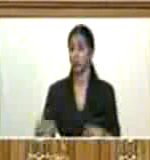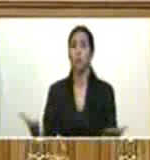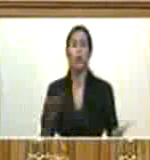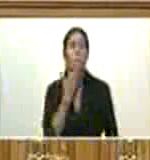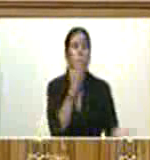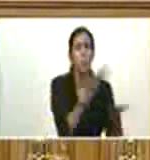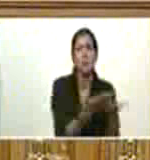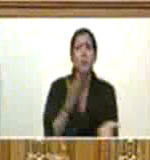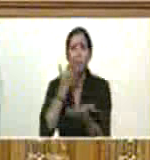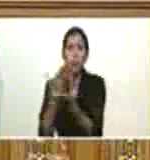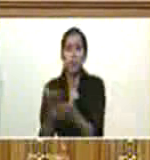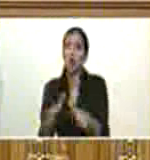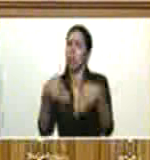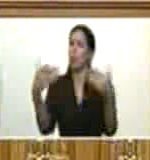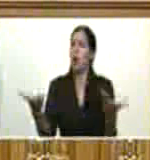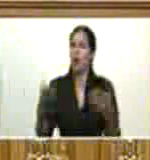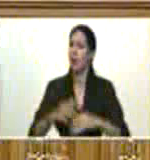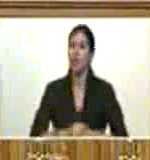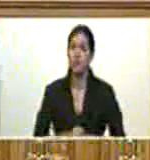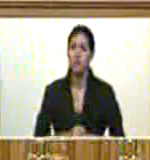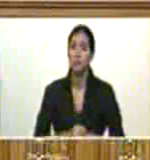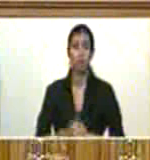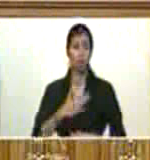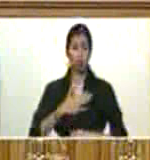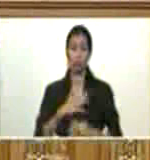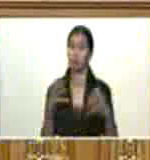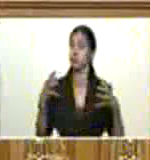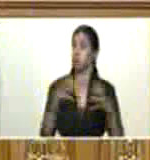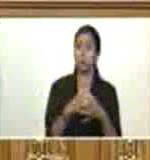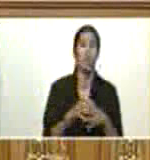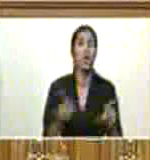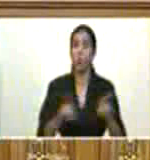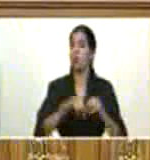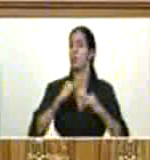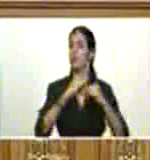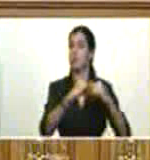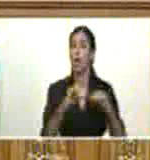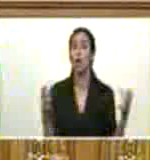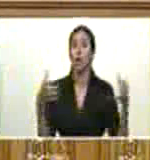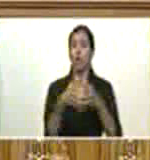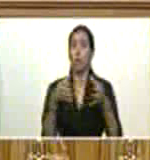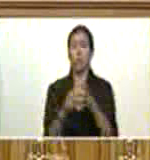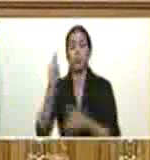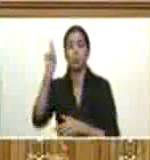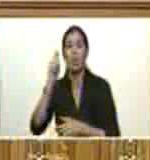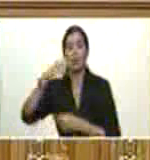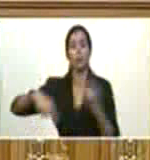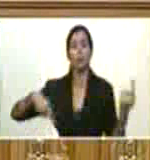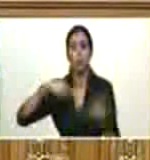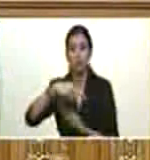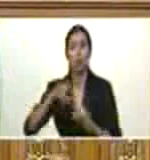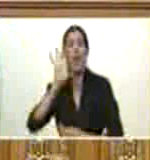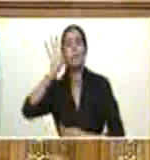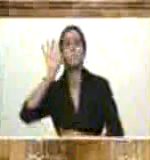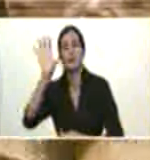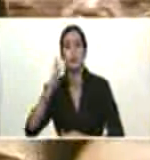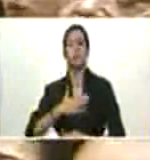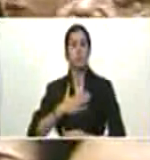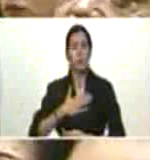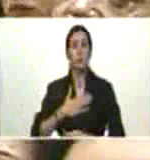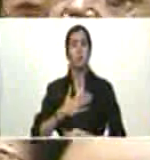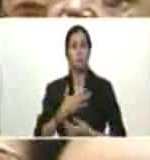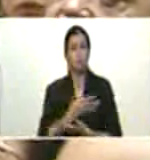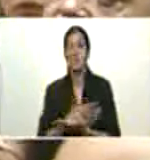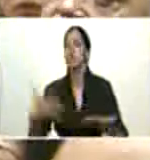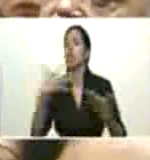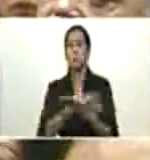Yo puedo decirlo muy claramente a nombre de todo el bloque de la patria, de todas las fuerzas revolucionarias, y creo que lo puedo decir a nombre del alma buena de